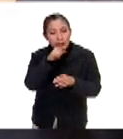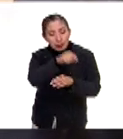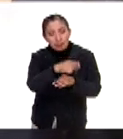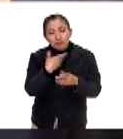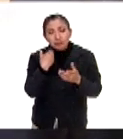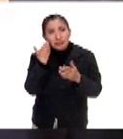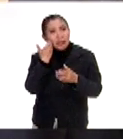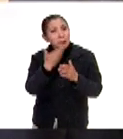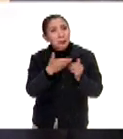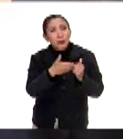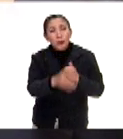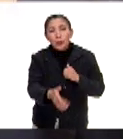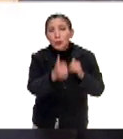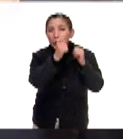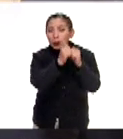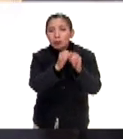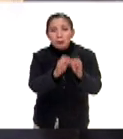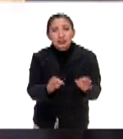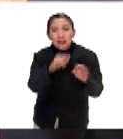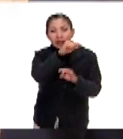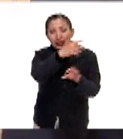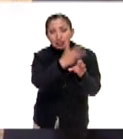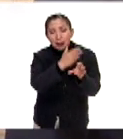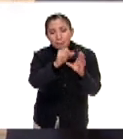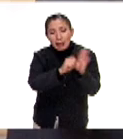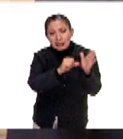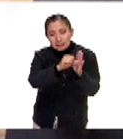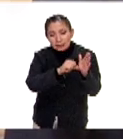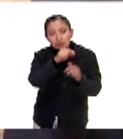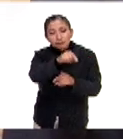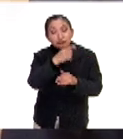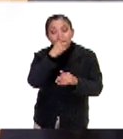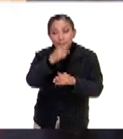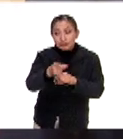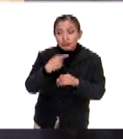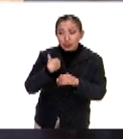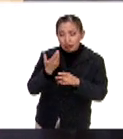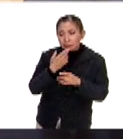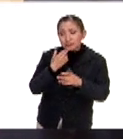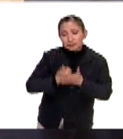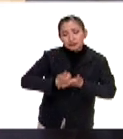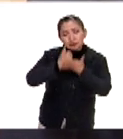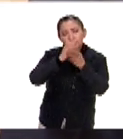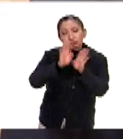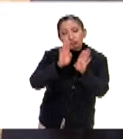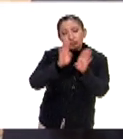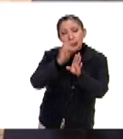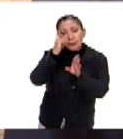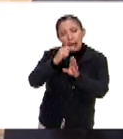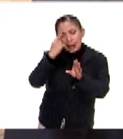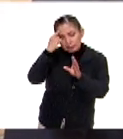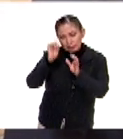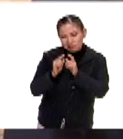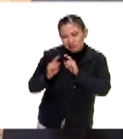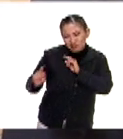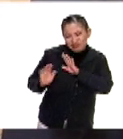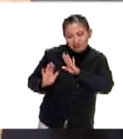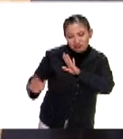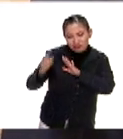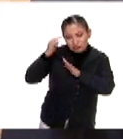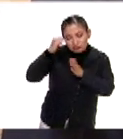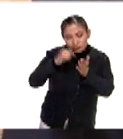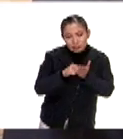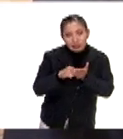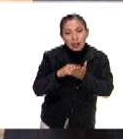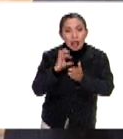pasaba periodos de tiempo importantes allá, varios meses, y decía que le servía de alguna manera como para tomar distancia. Y creo